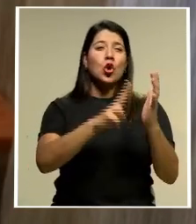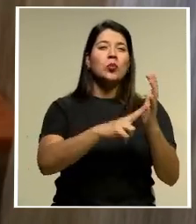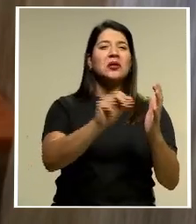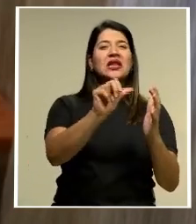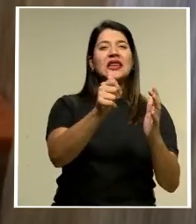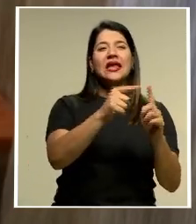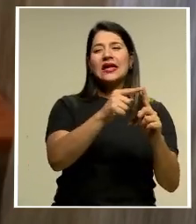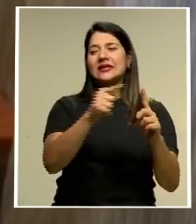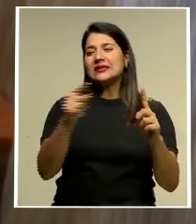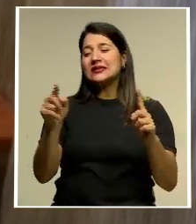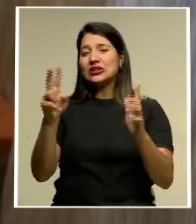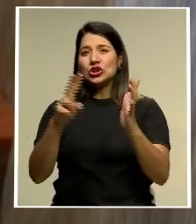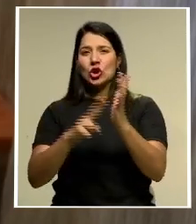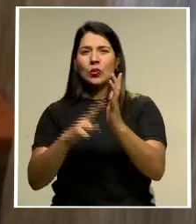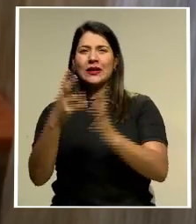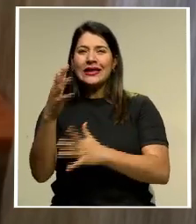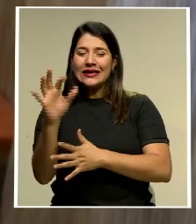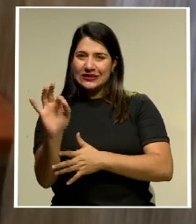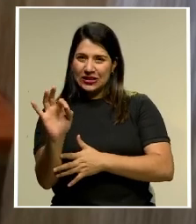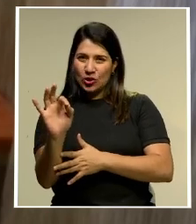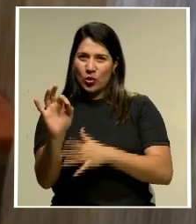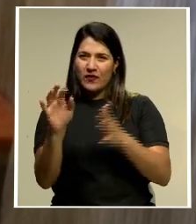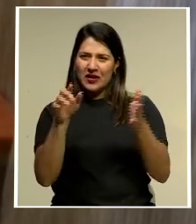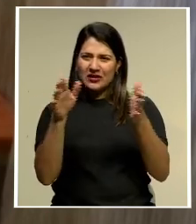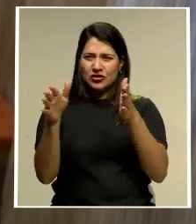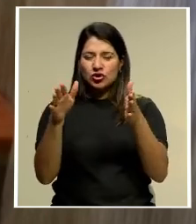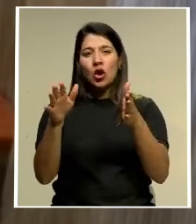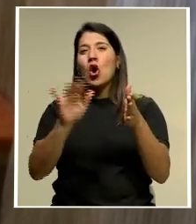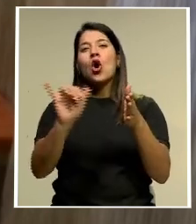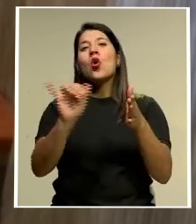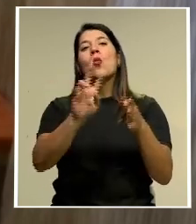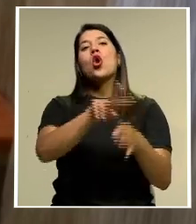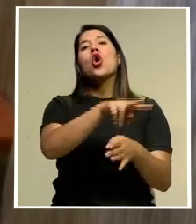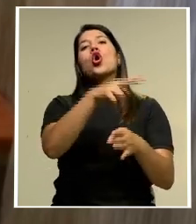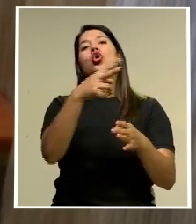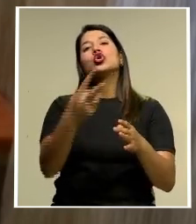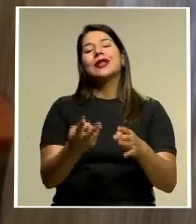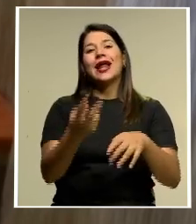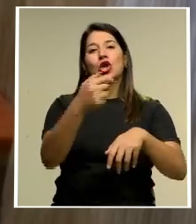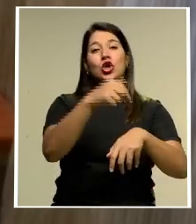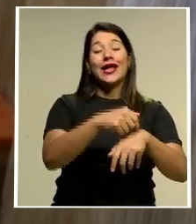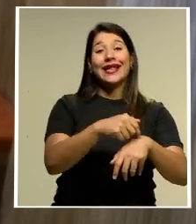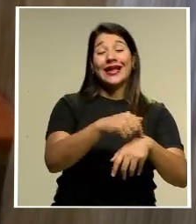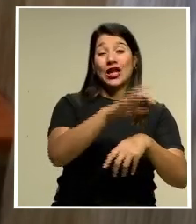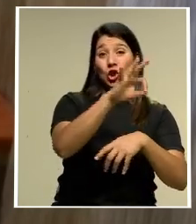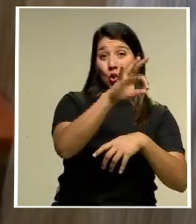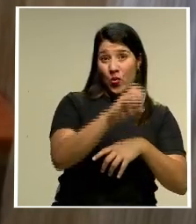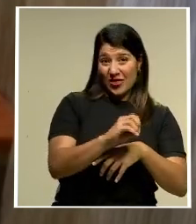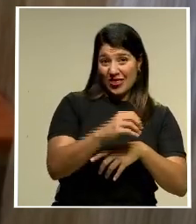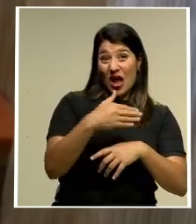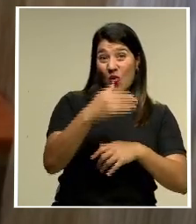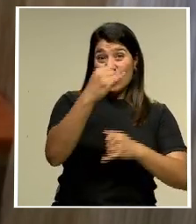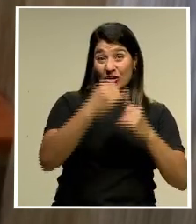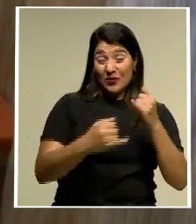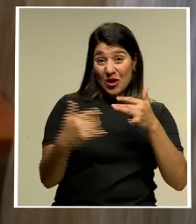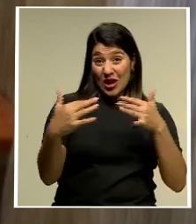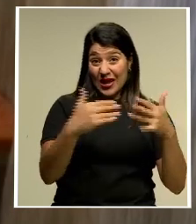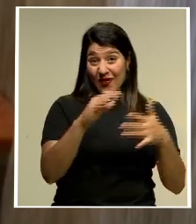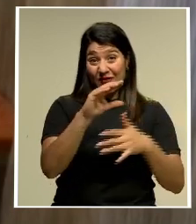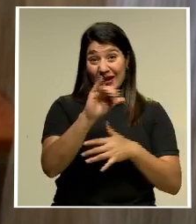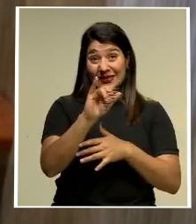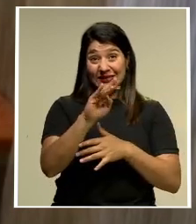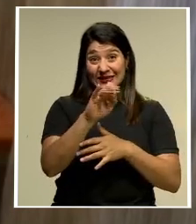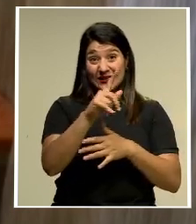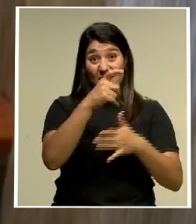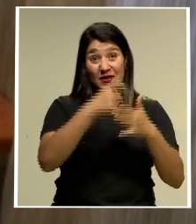es casi como el espejo inverso de la década de los 90. Cuando salíamos de las guerras civiles y firmamos la paz,